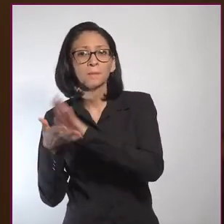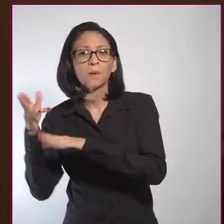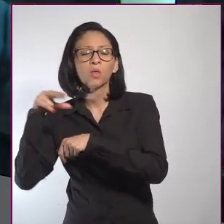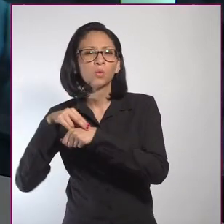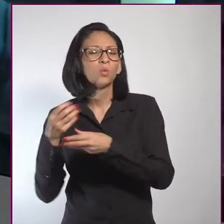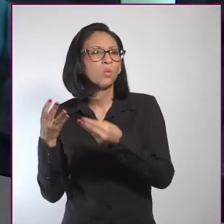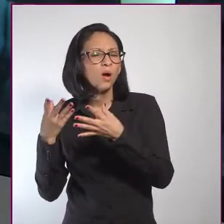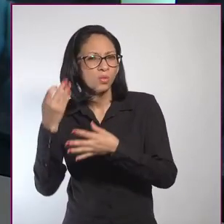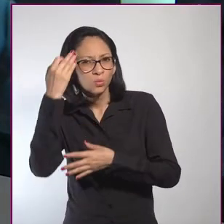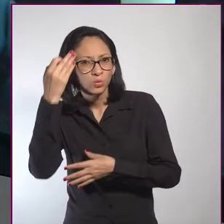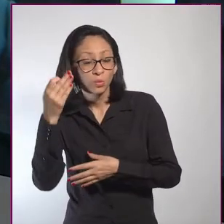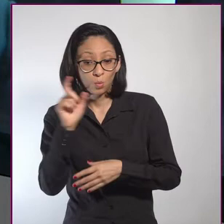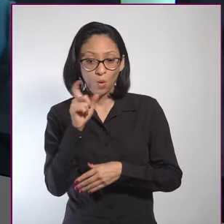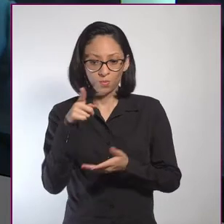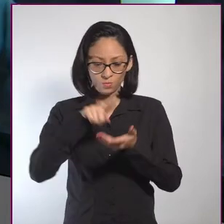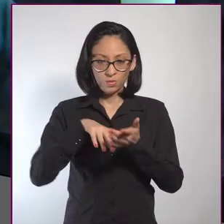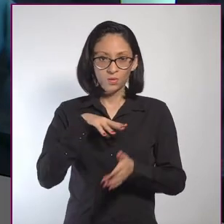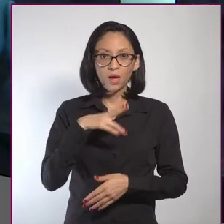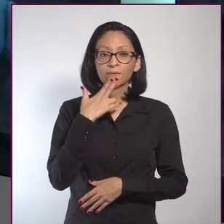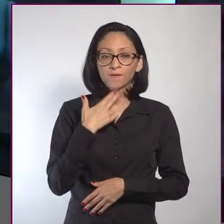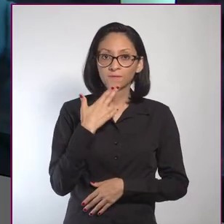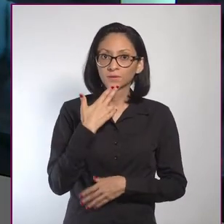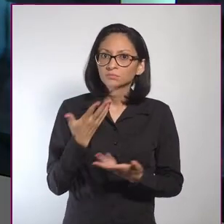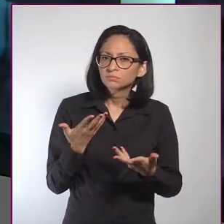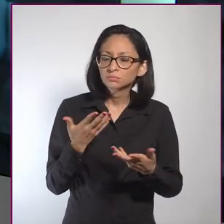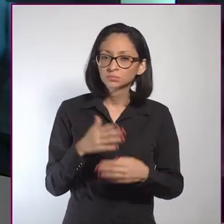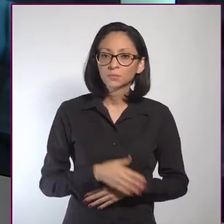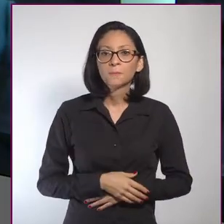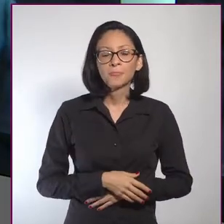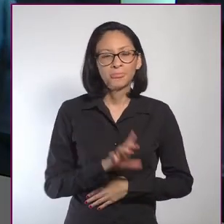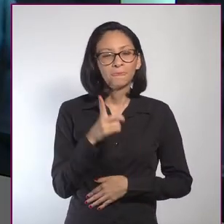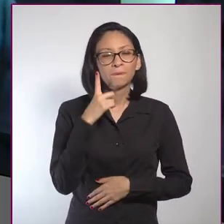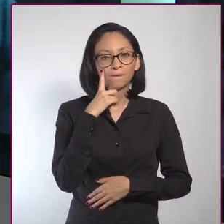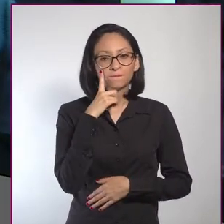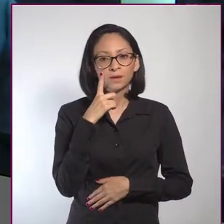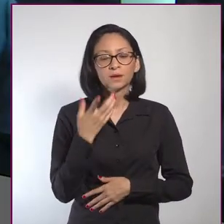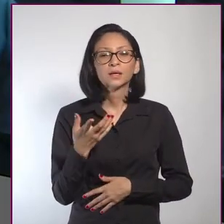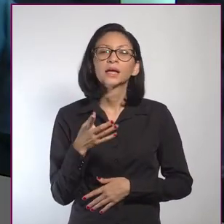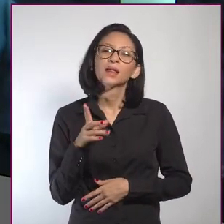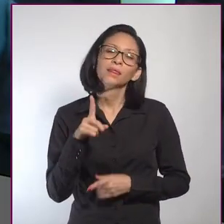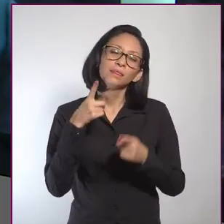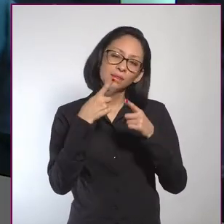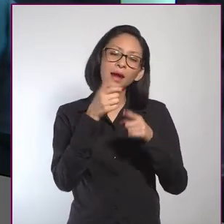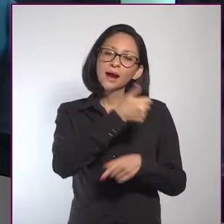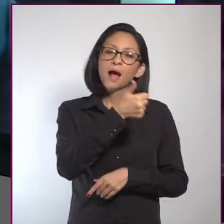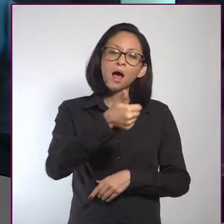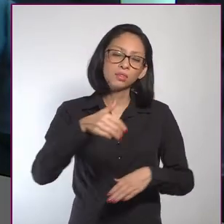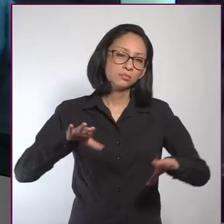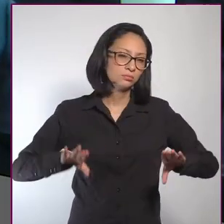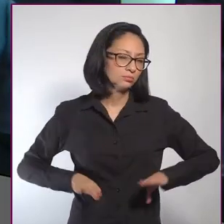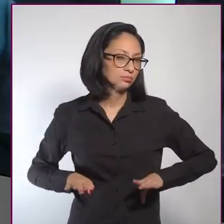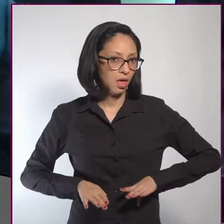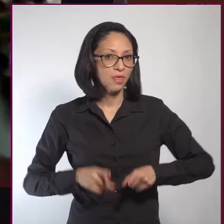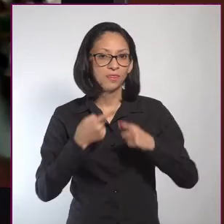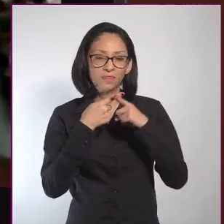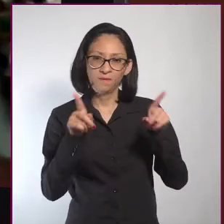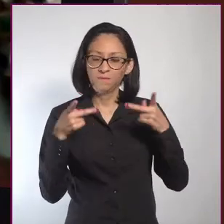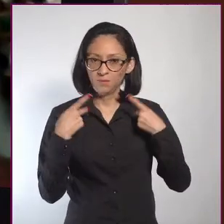diabetes? Es muy variable dependiendo del cuadro clínico del